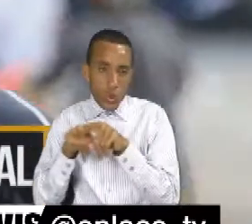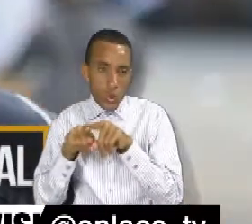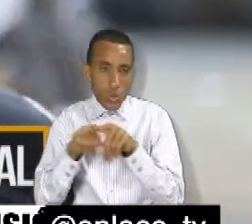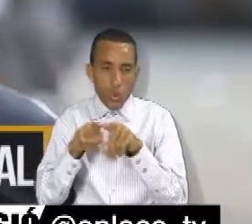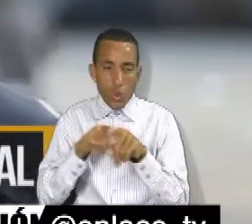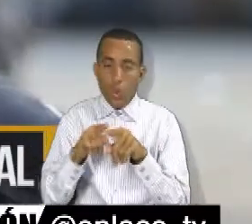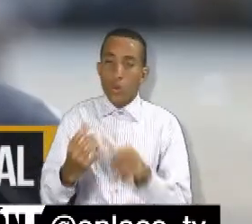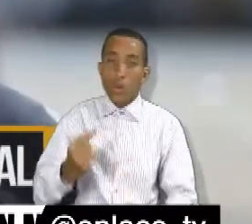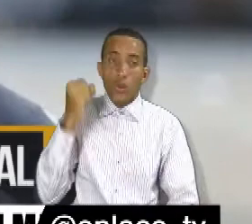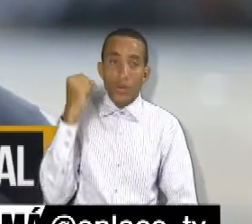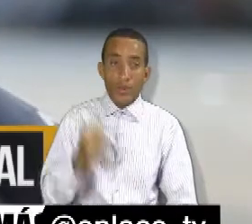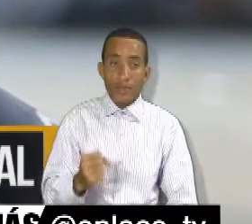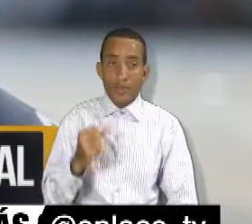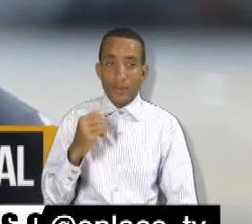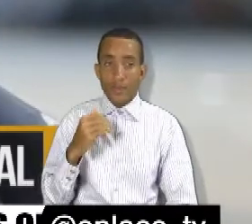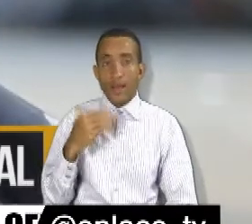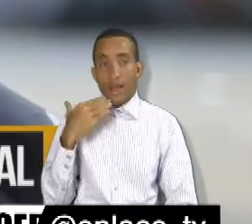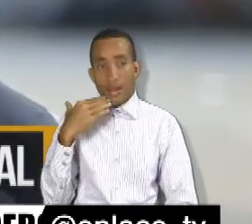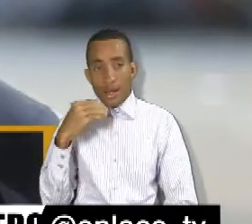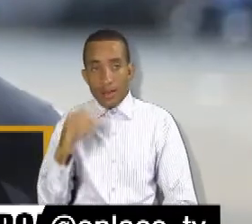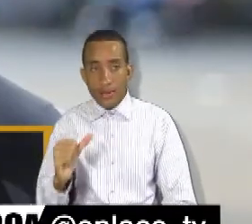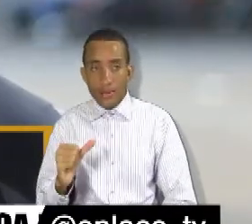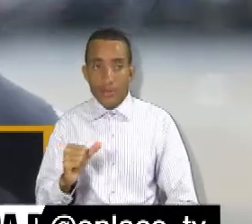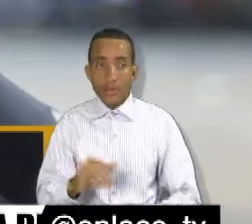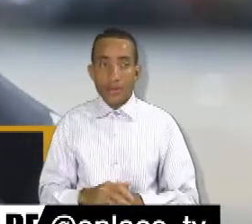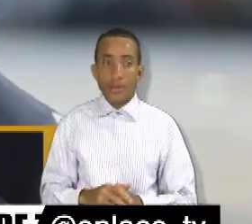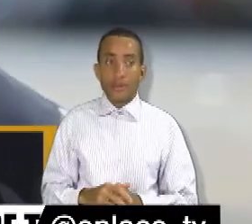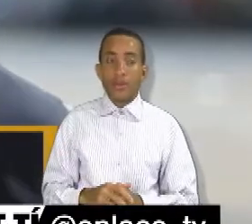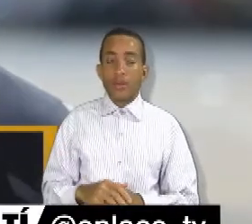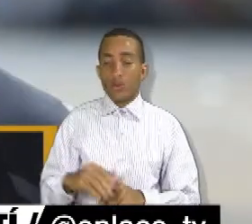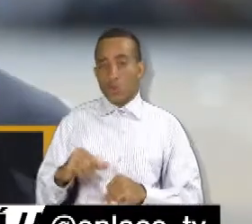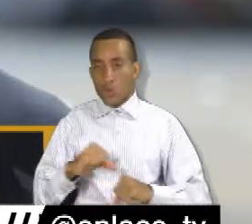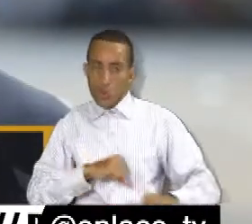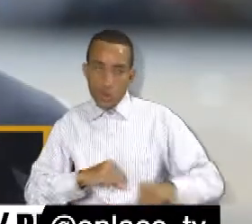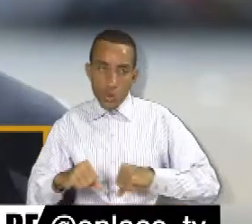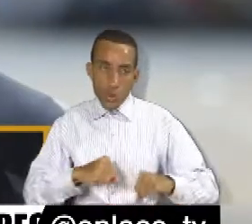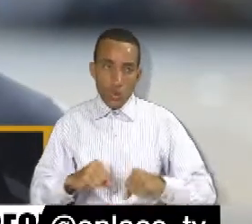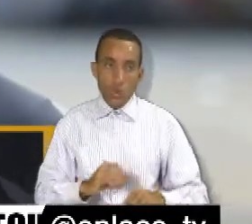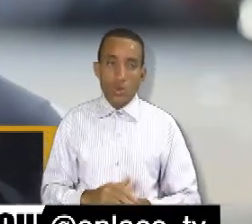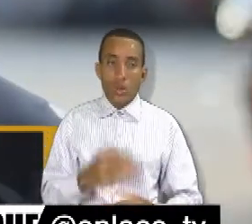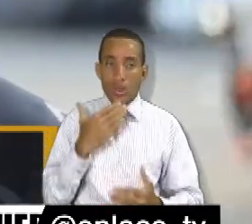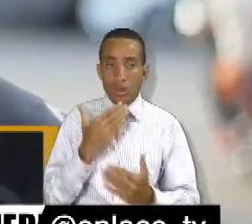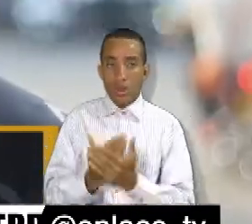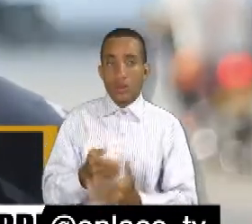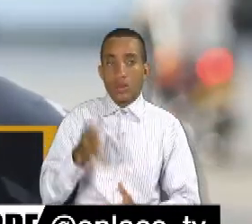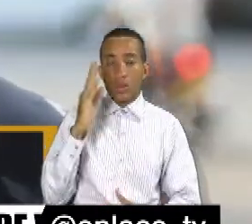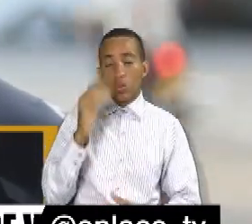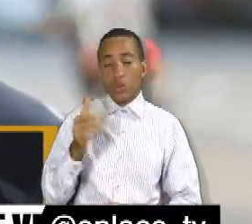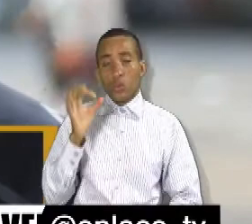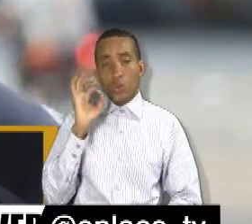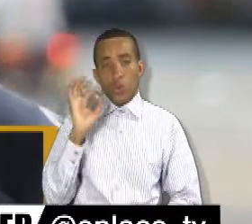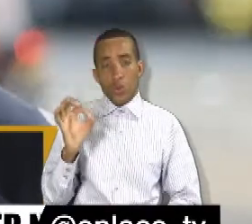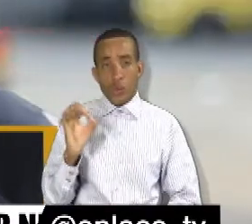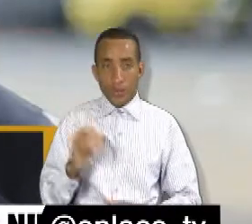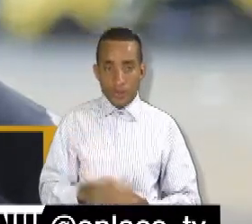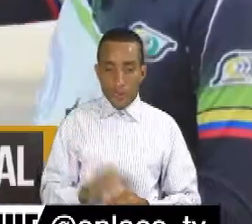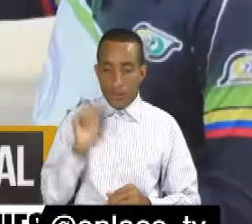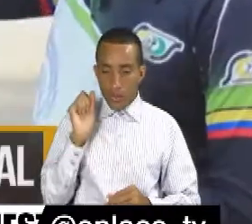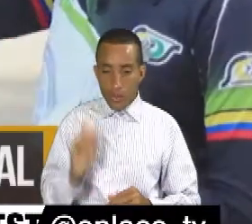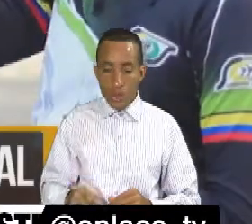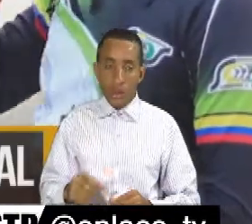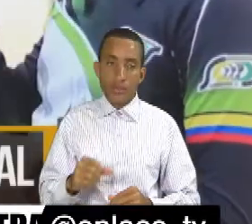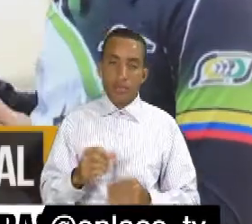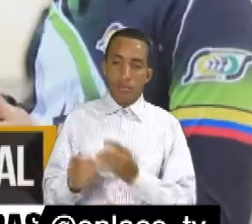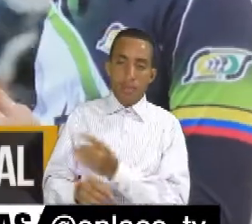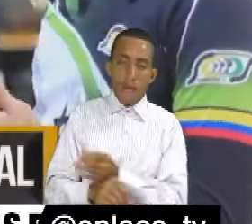niñas en estas épocas ha sido con unos rendimientos altos, pero gracias a Dios me fue excelente, pude lograr esos 3 triunfos.